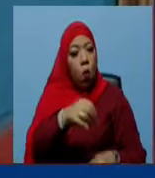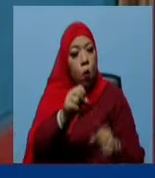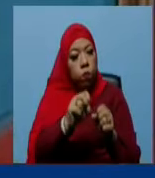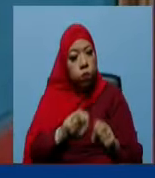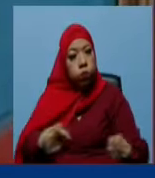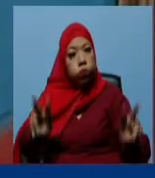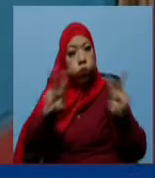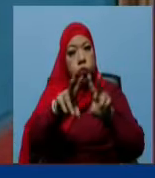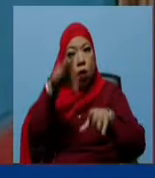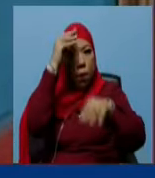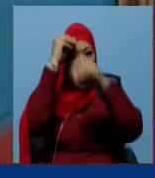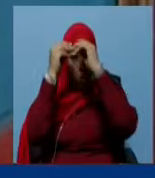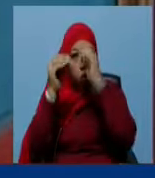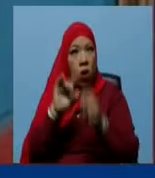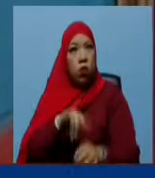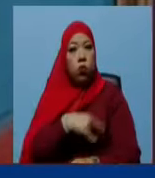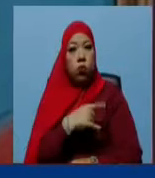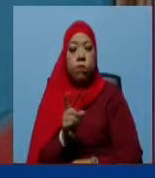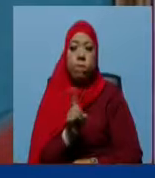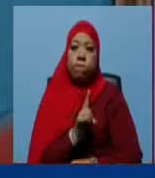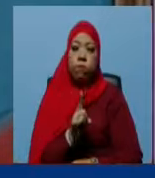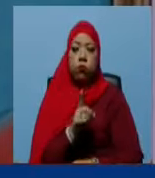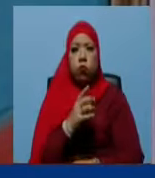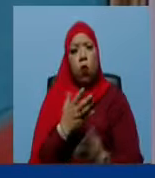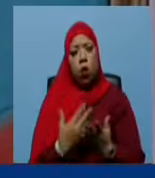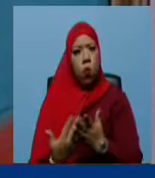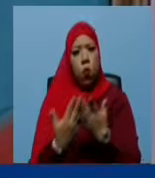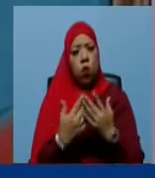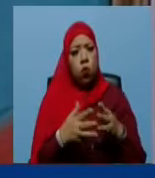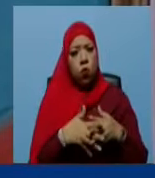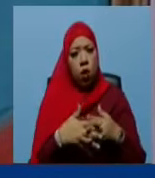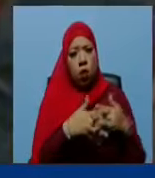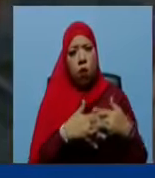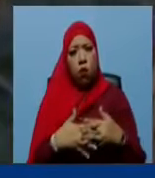los aprendió en Harvard ni en Yale.